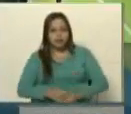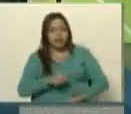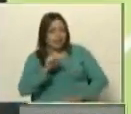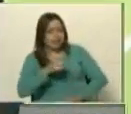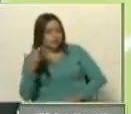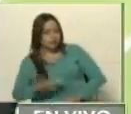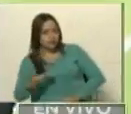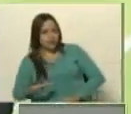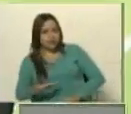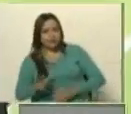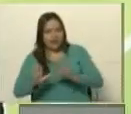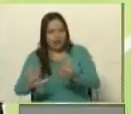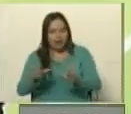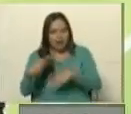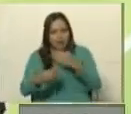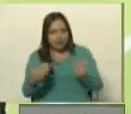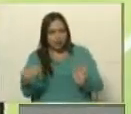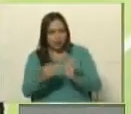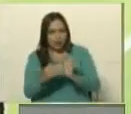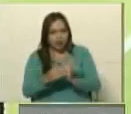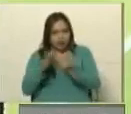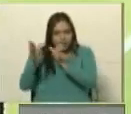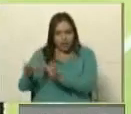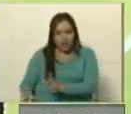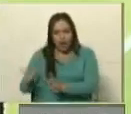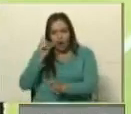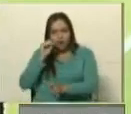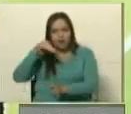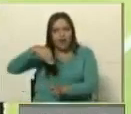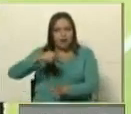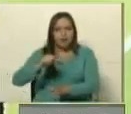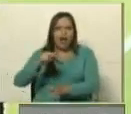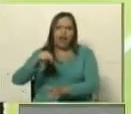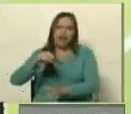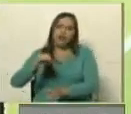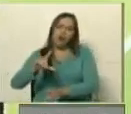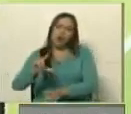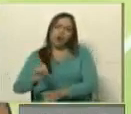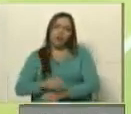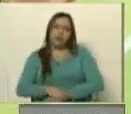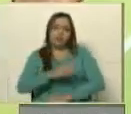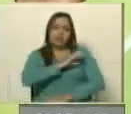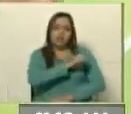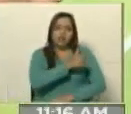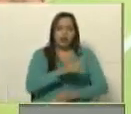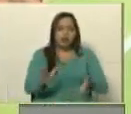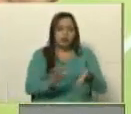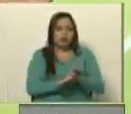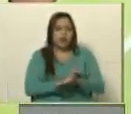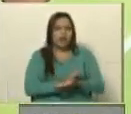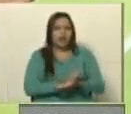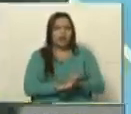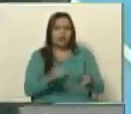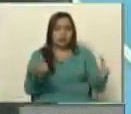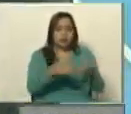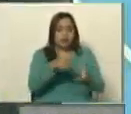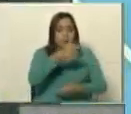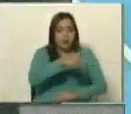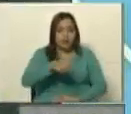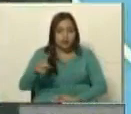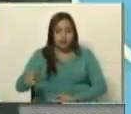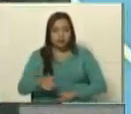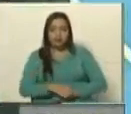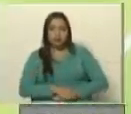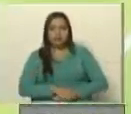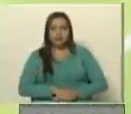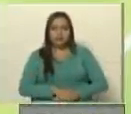hacer un corte. Vamos a hacer un corte. Conversamos con Manolo de los Santos, director de People Forum. ¿Cómo está mi? ¿Así? ¿Así? ¿Cómo está? ¿Estás bien? Ahí